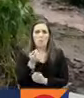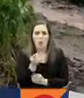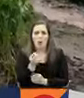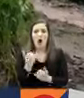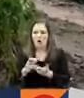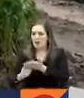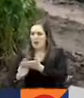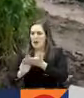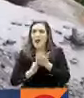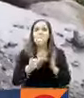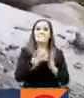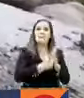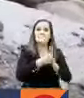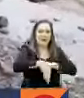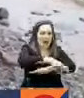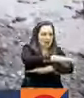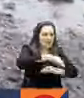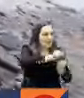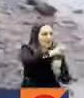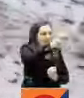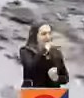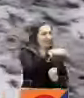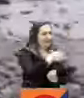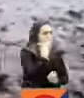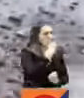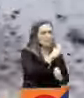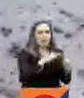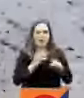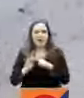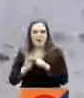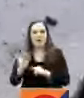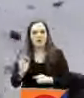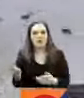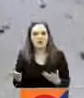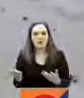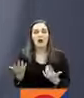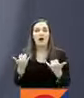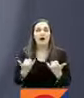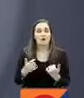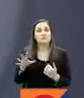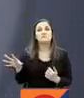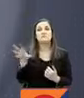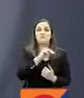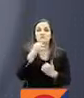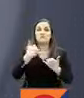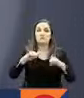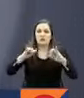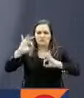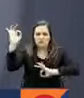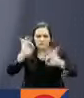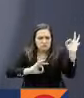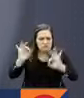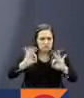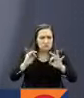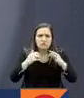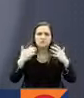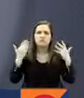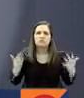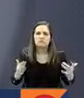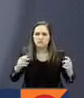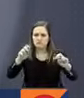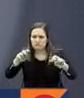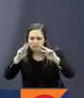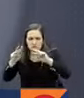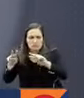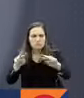el papel. Y esta inversión es la que va a permitir salvar la vida de los ciudadanos de Mocoa en caso de que ocurriera otra avalancha. Y todos conocemos que estamos